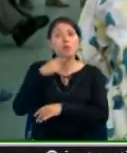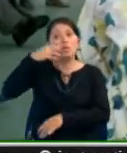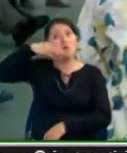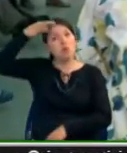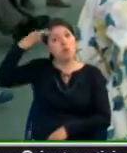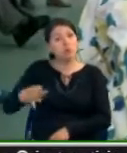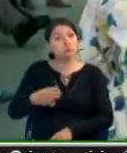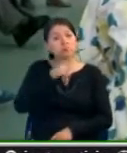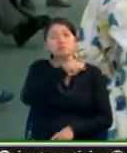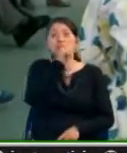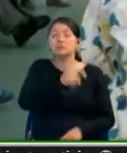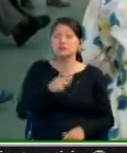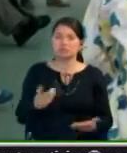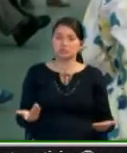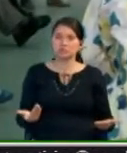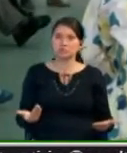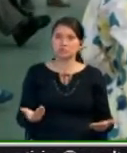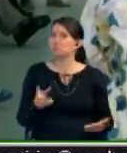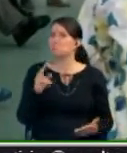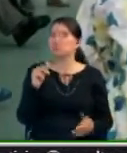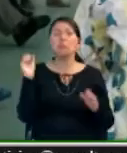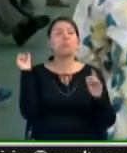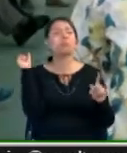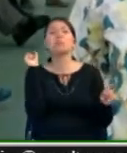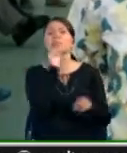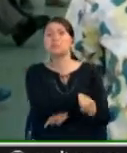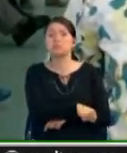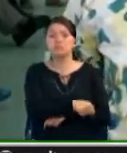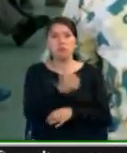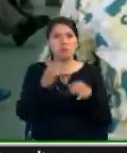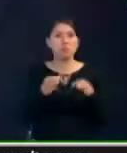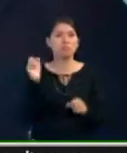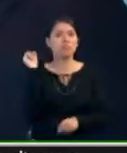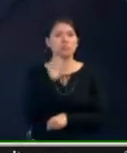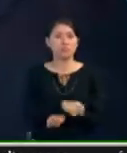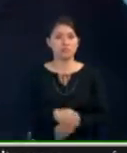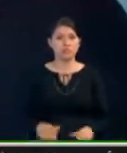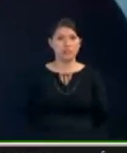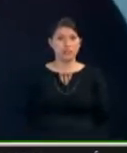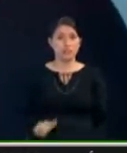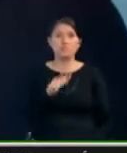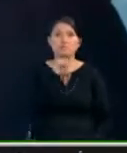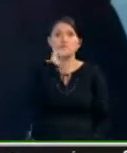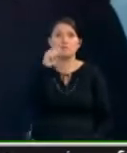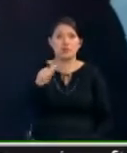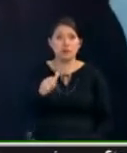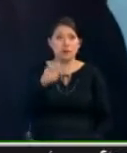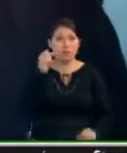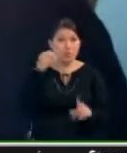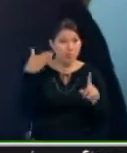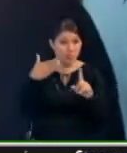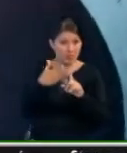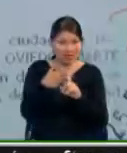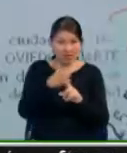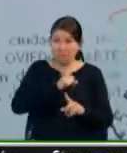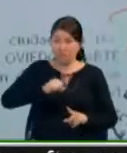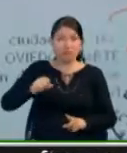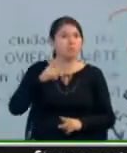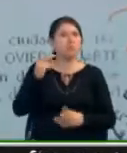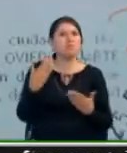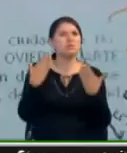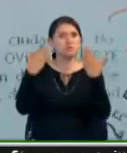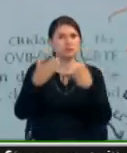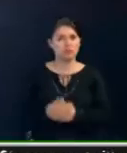con lo que el paciente necesita y ni siquiera la orden judicial les vale. Lo que es peor, las tutelas y los desacatos no